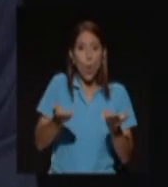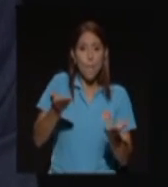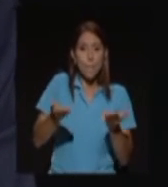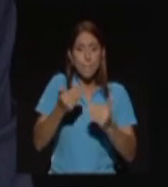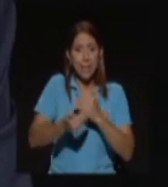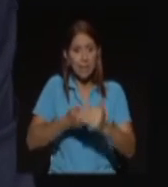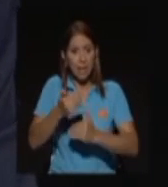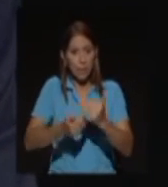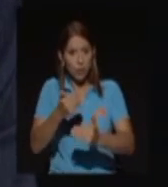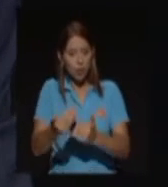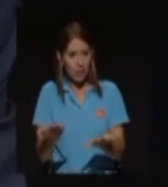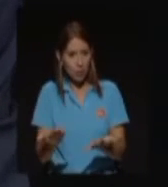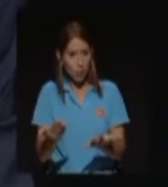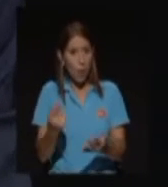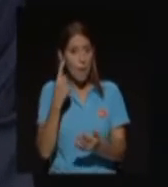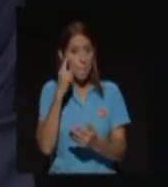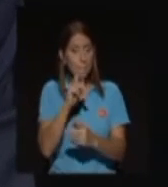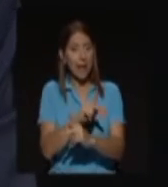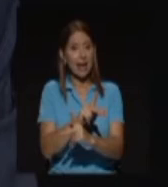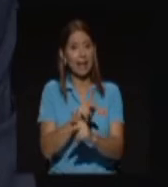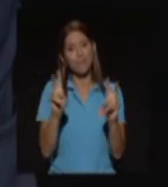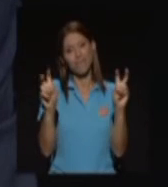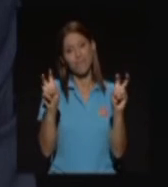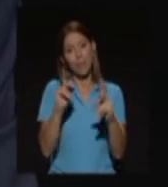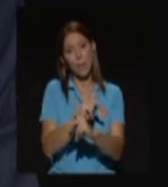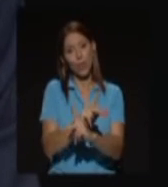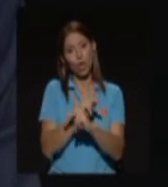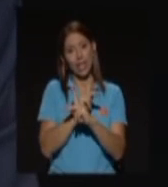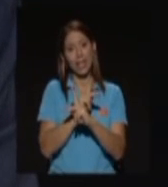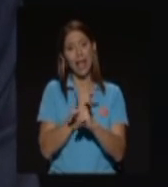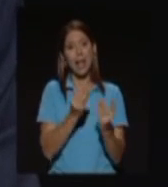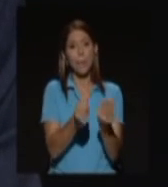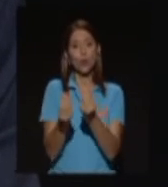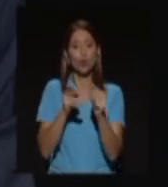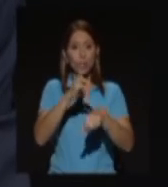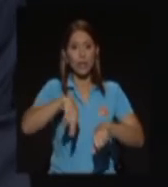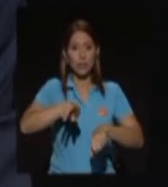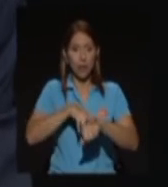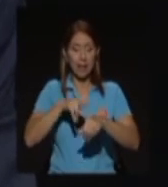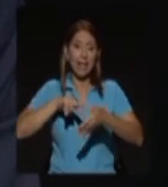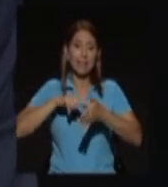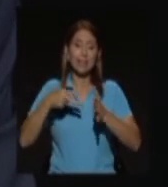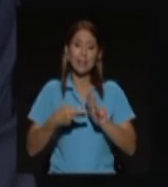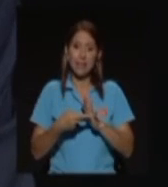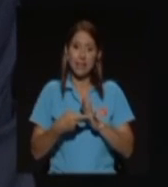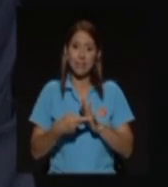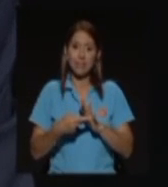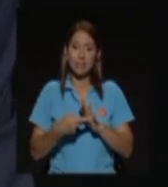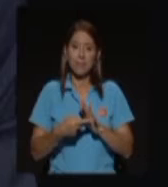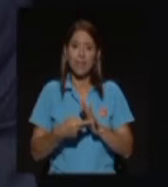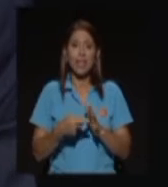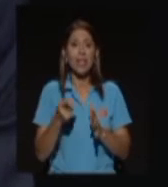que se mantenga protegida, entre comillas, la producción nacional, es decir, que no sufra